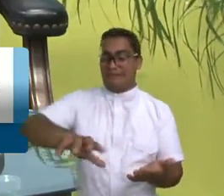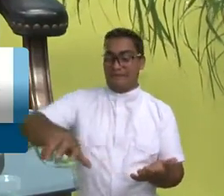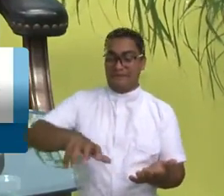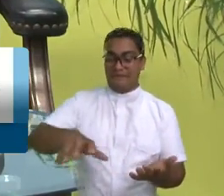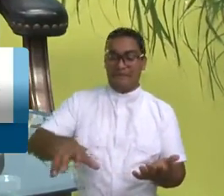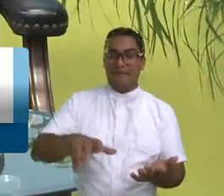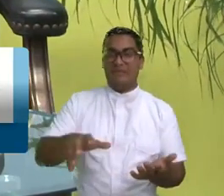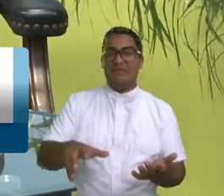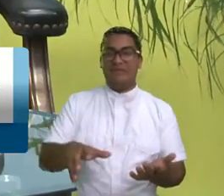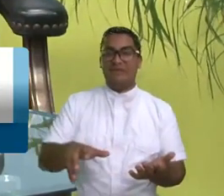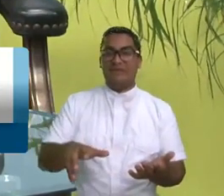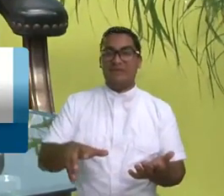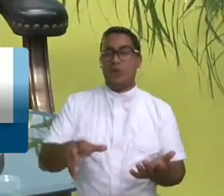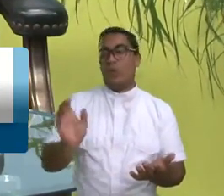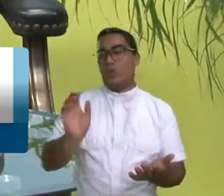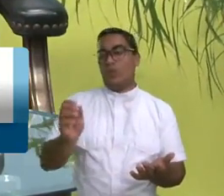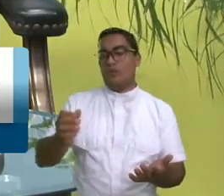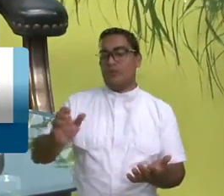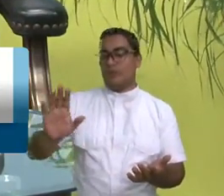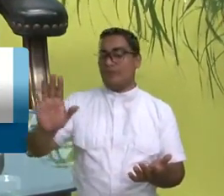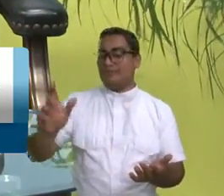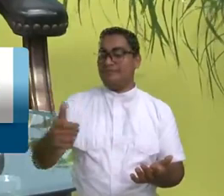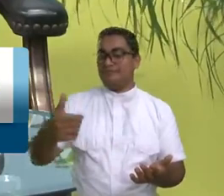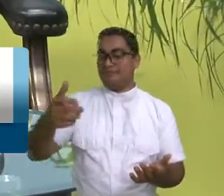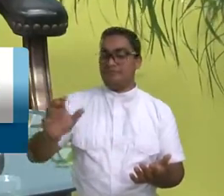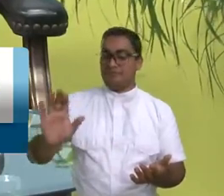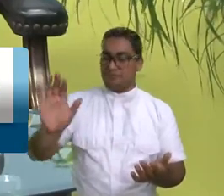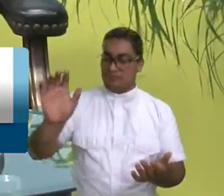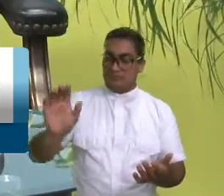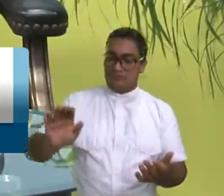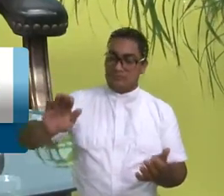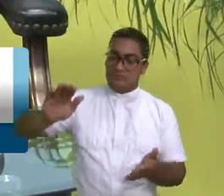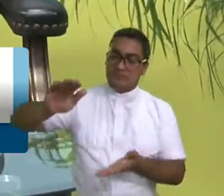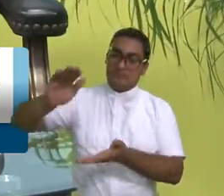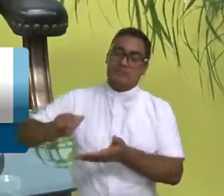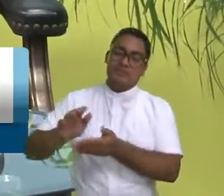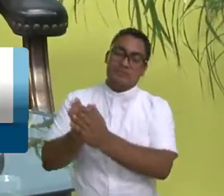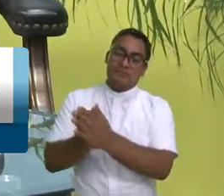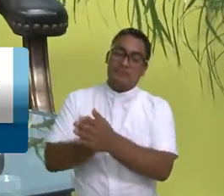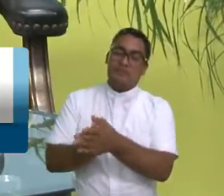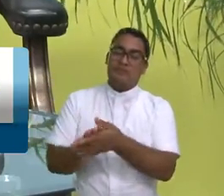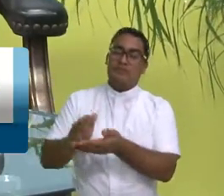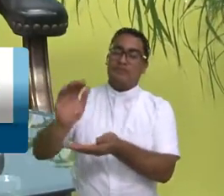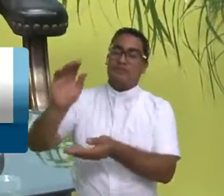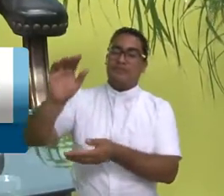puede ser un jabón líquido, puede ser el jabón que utilizamos normalmente